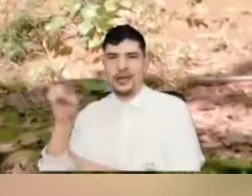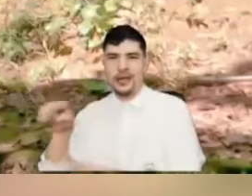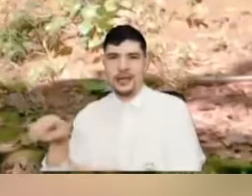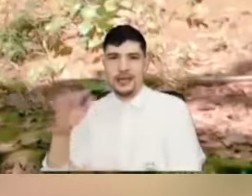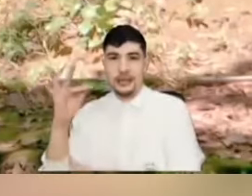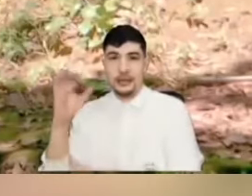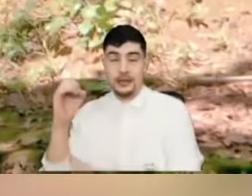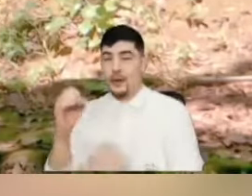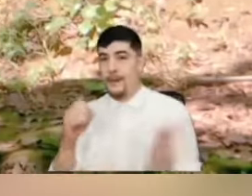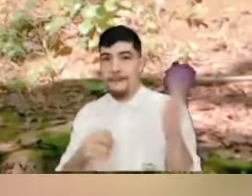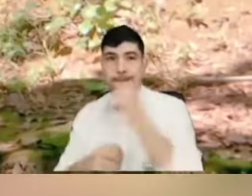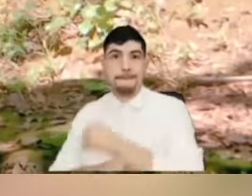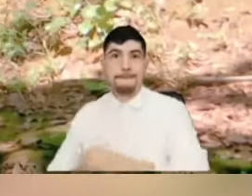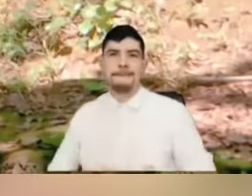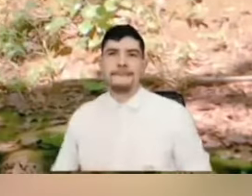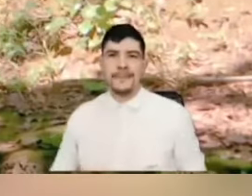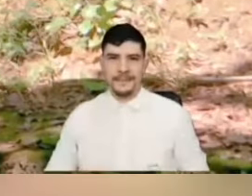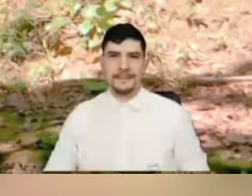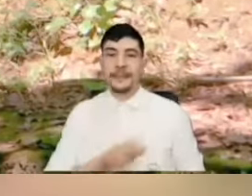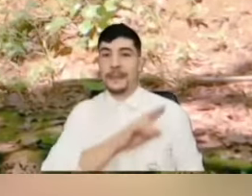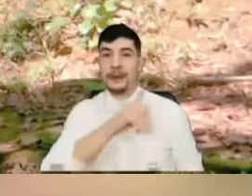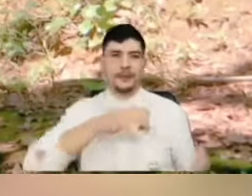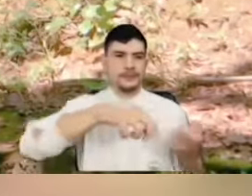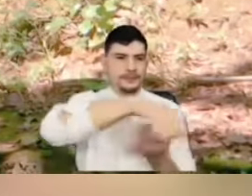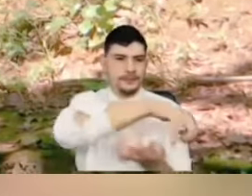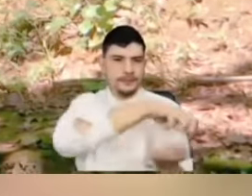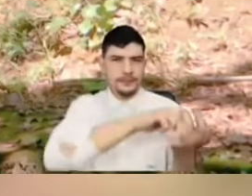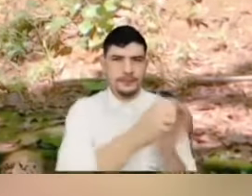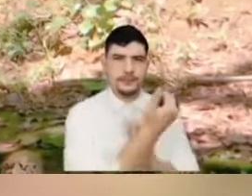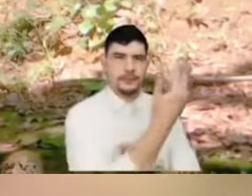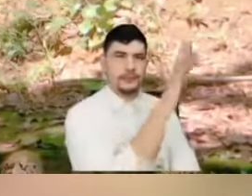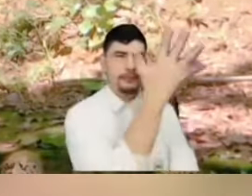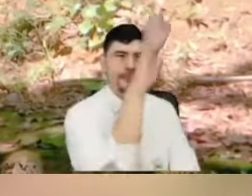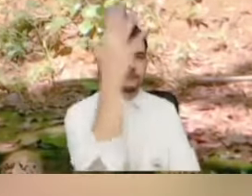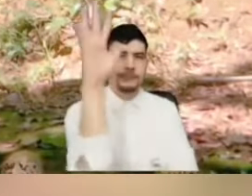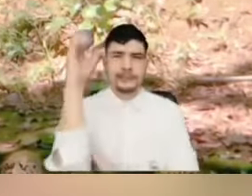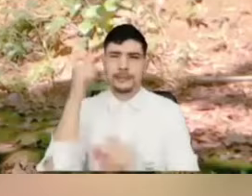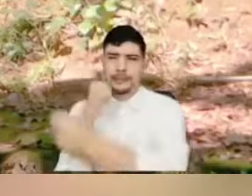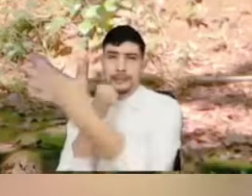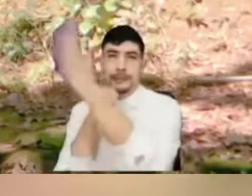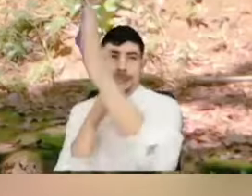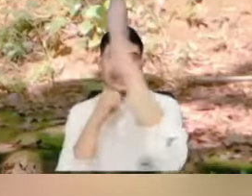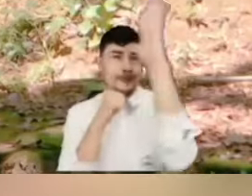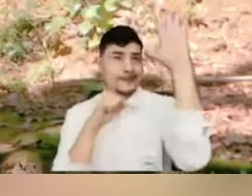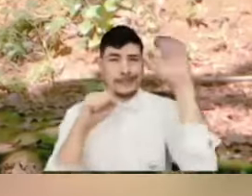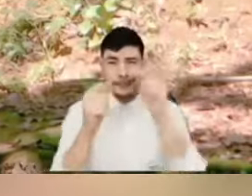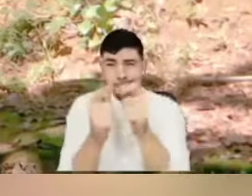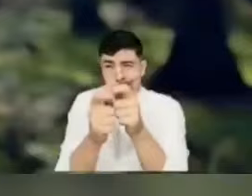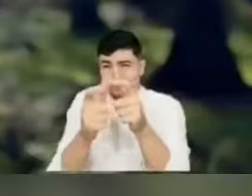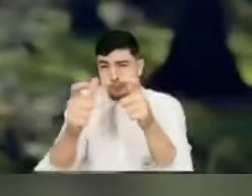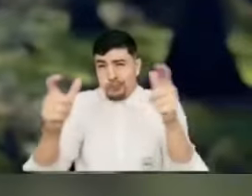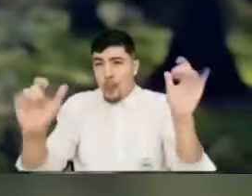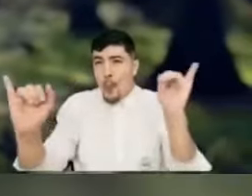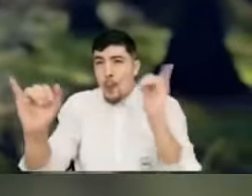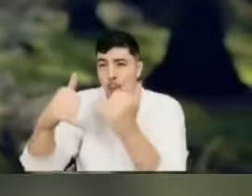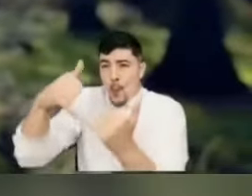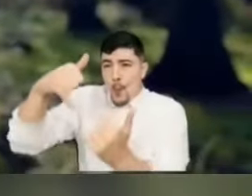Otro ecosistema es el ecosistema forestal. En él encontramos gran variedad de árboles. Así que vamos a verlos.